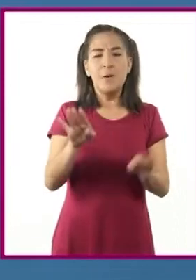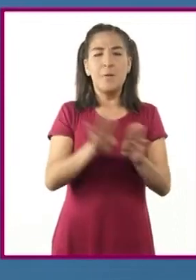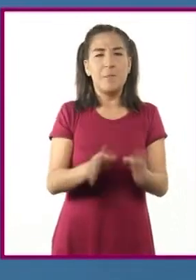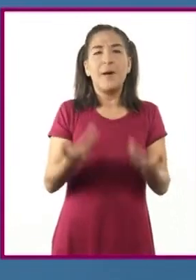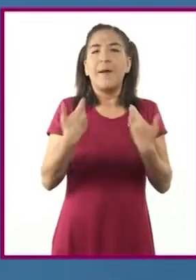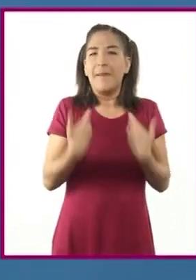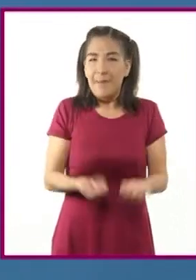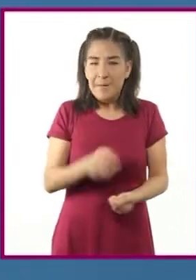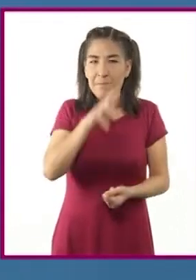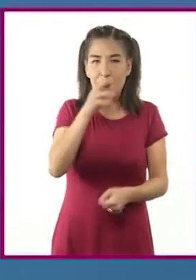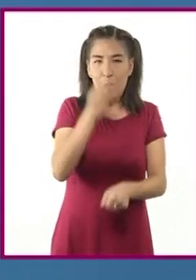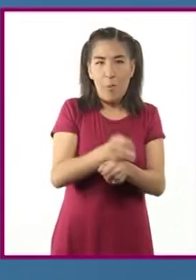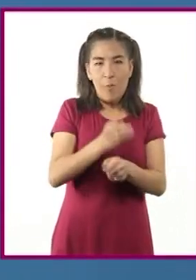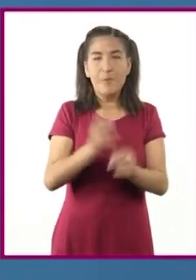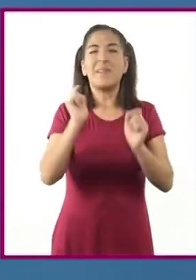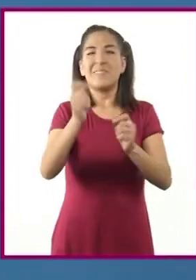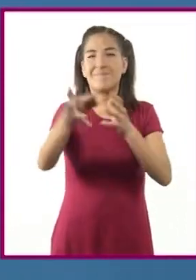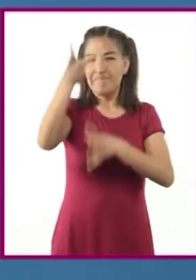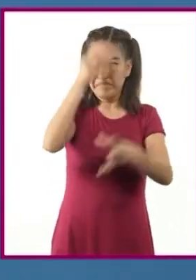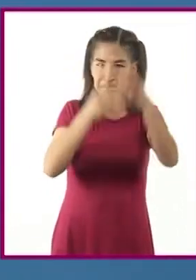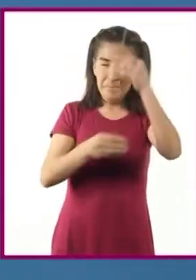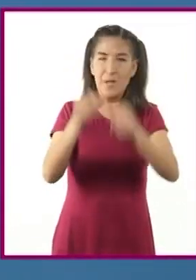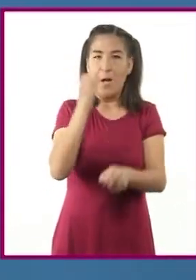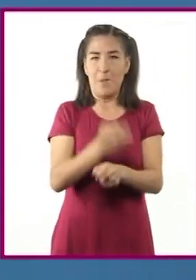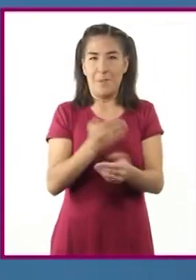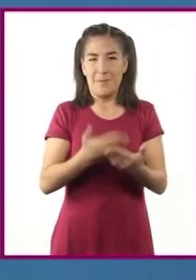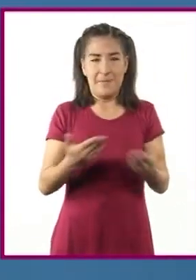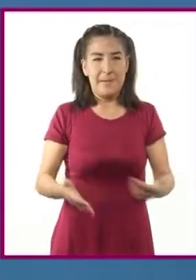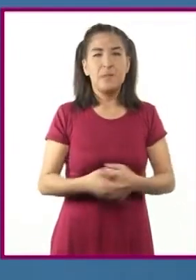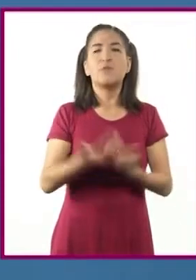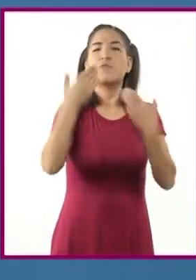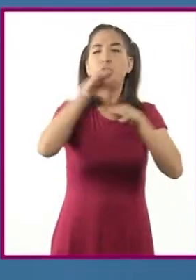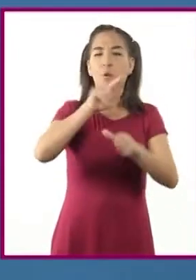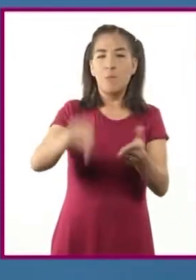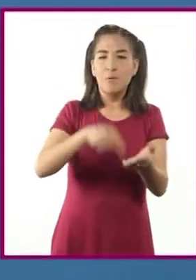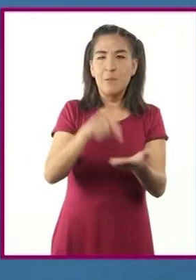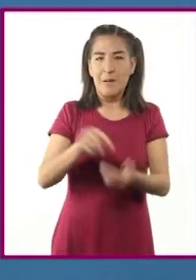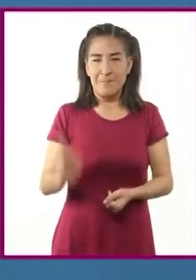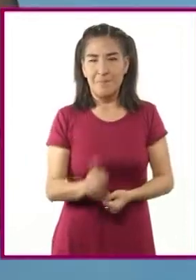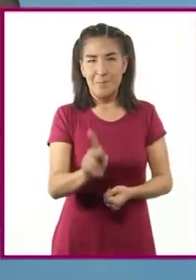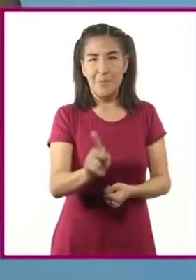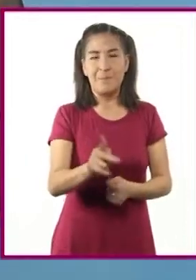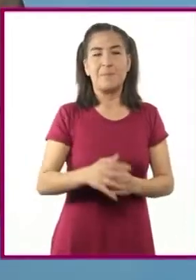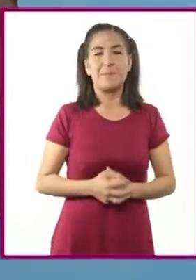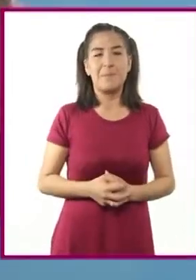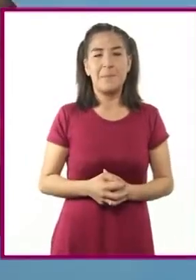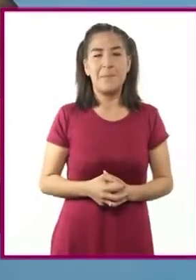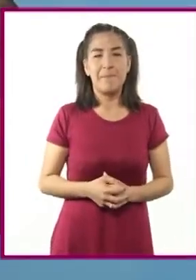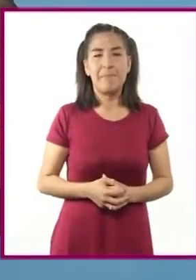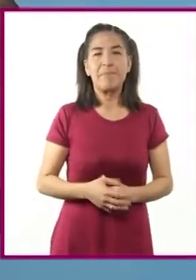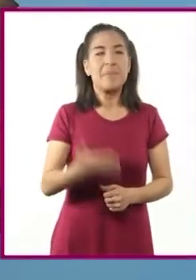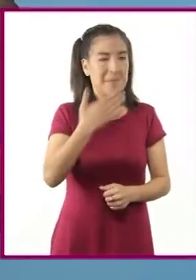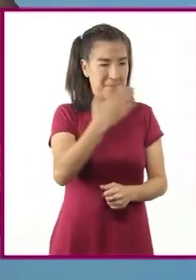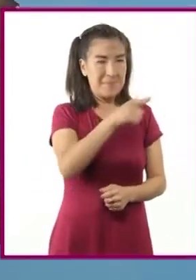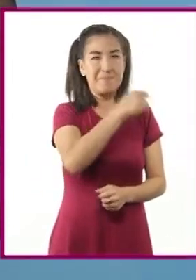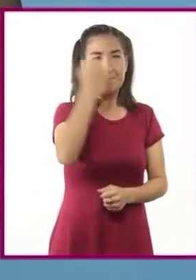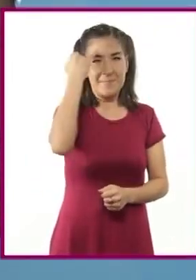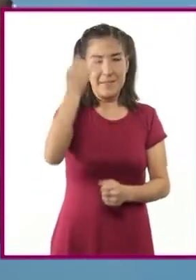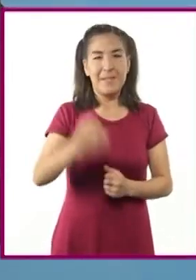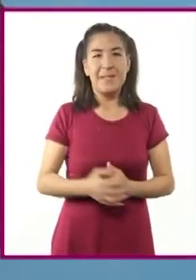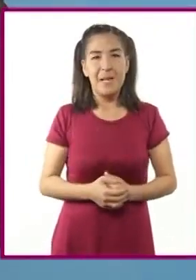fortalecer lo que hemos aprendido hasta el momento sobre los espacios rurales? ¡Excelente idea,